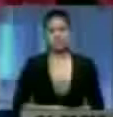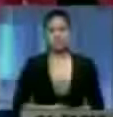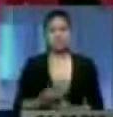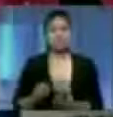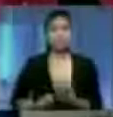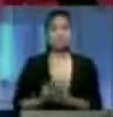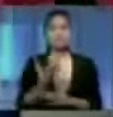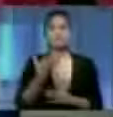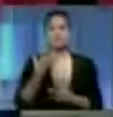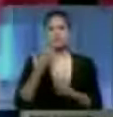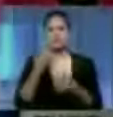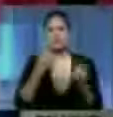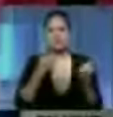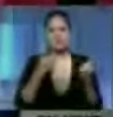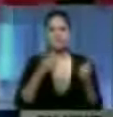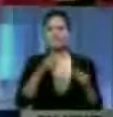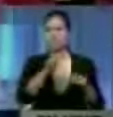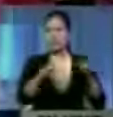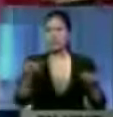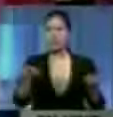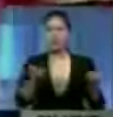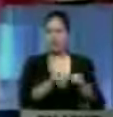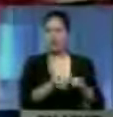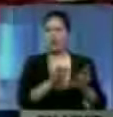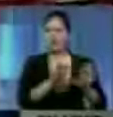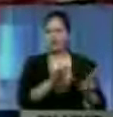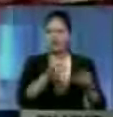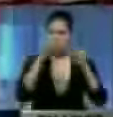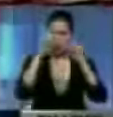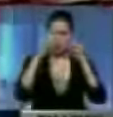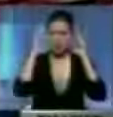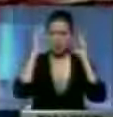surgieron especímenes como este,